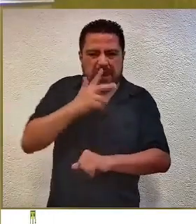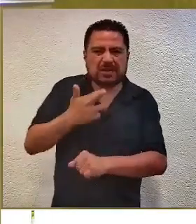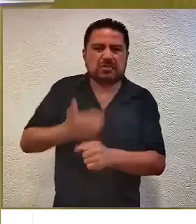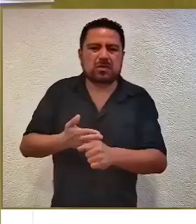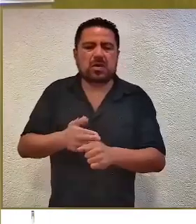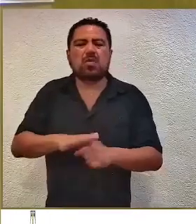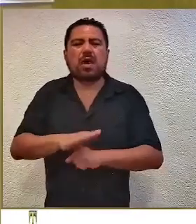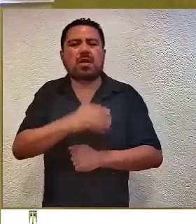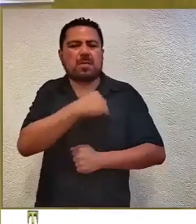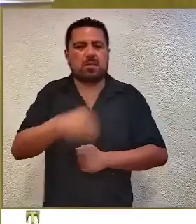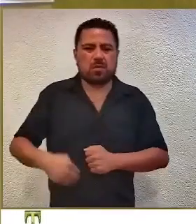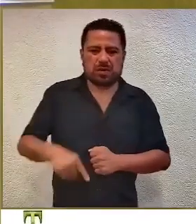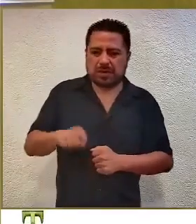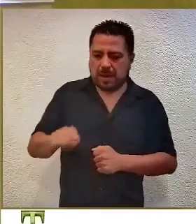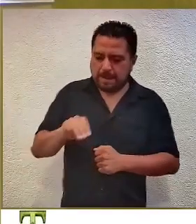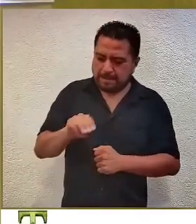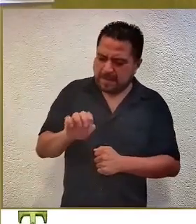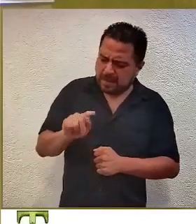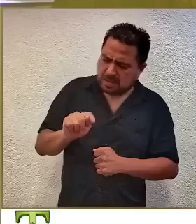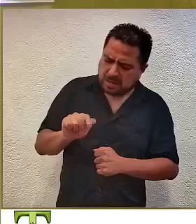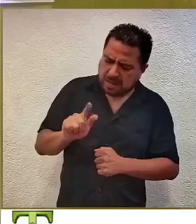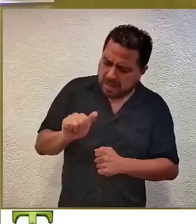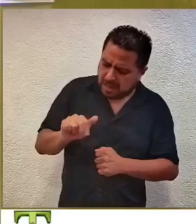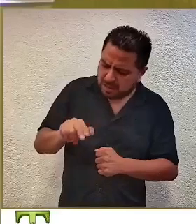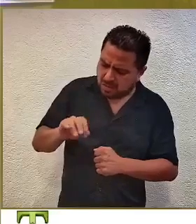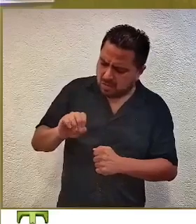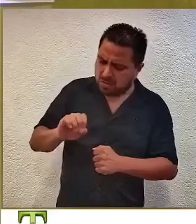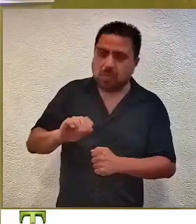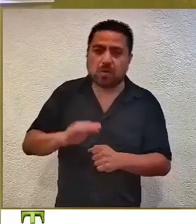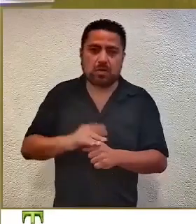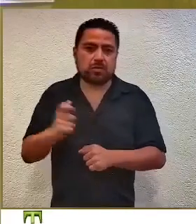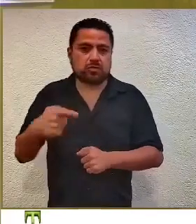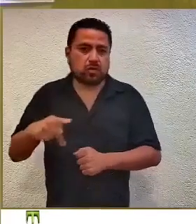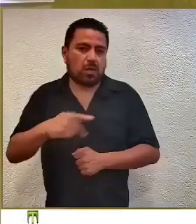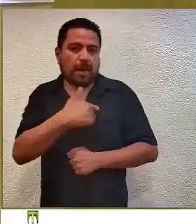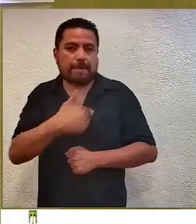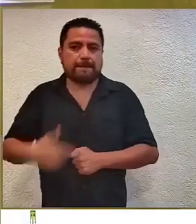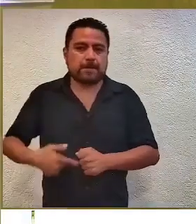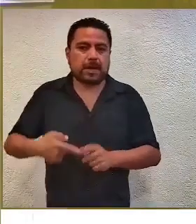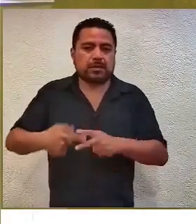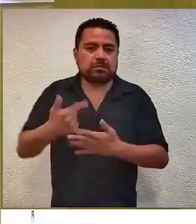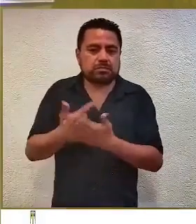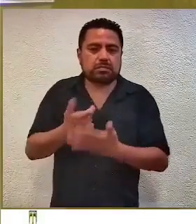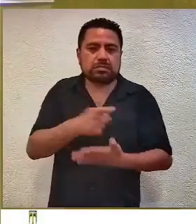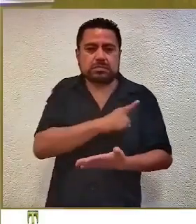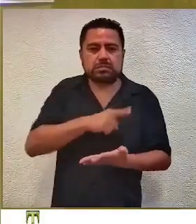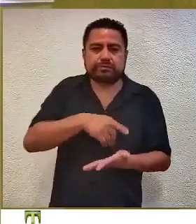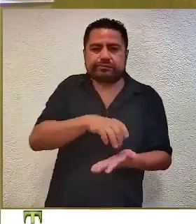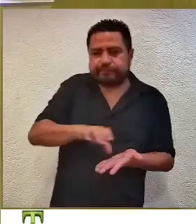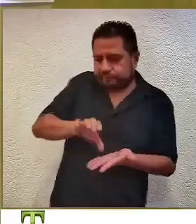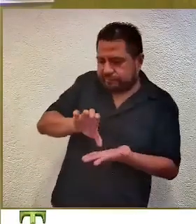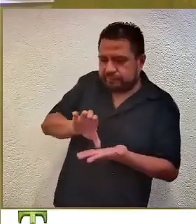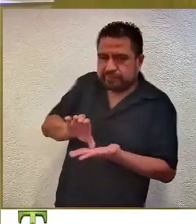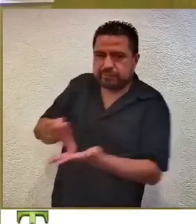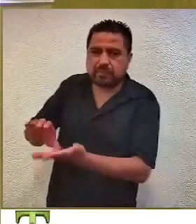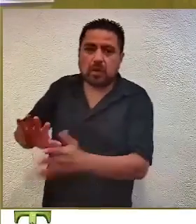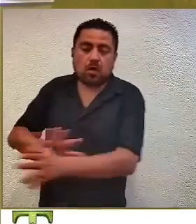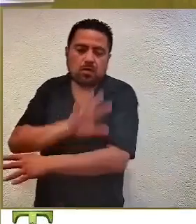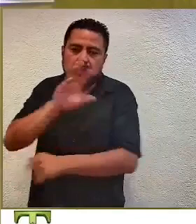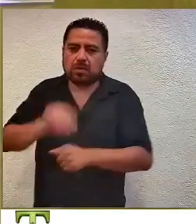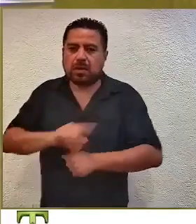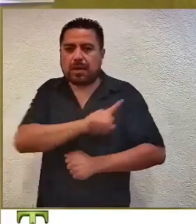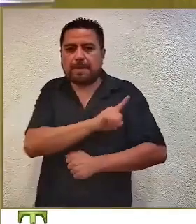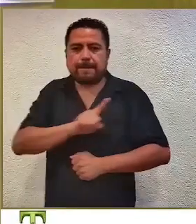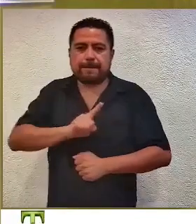responsable, Ayuntamiento del municipio de Metlatónoc, para que a través de su presidente y tesorero hagan el pago total de las cantidades que se les adeuda a